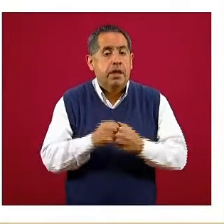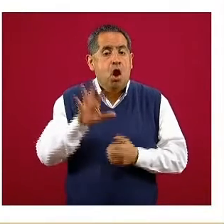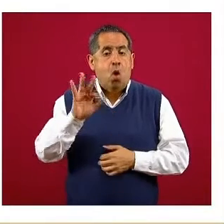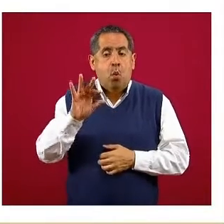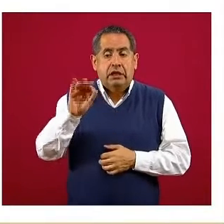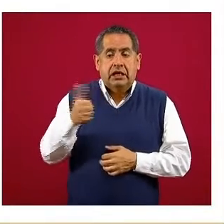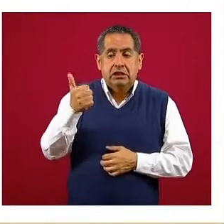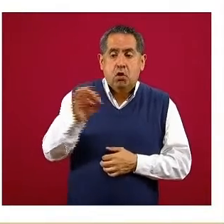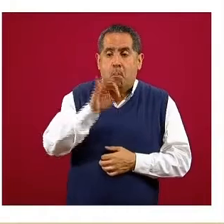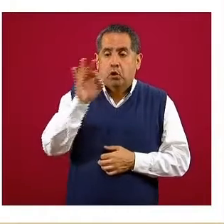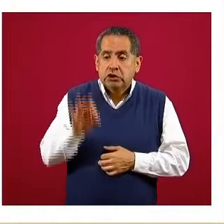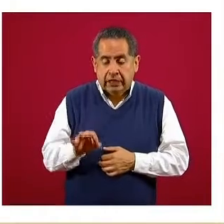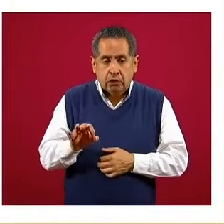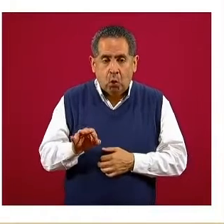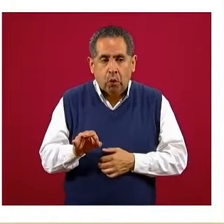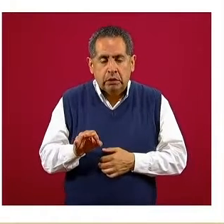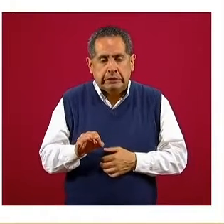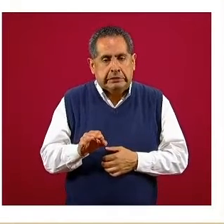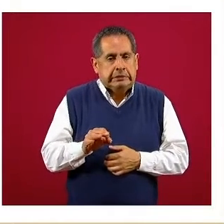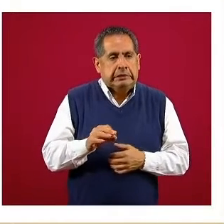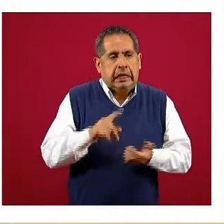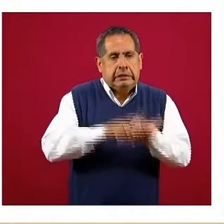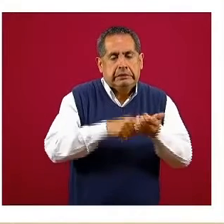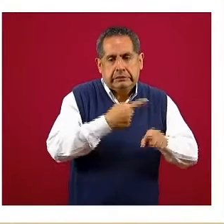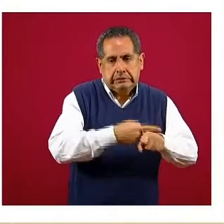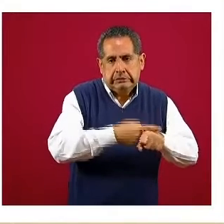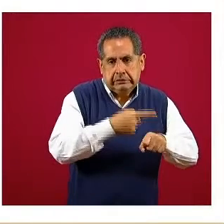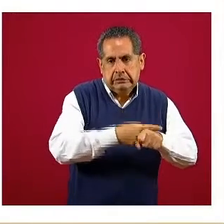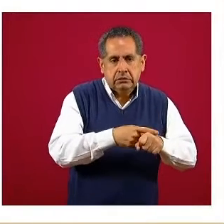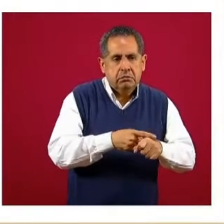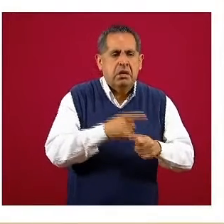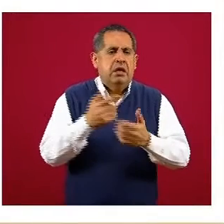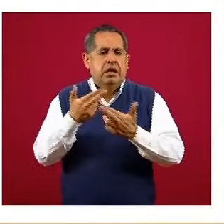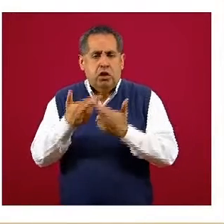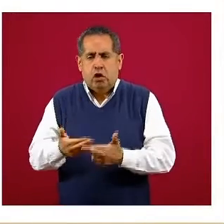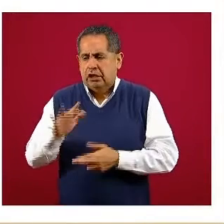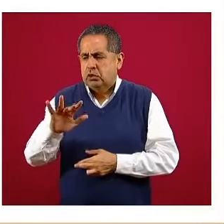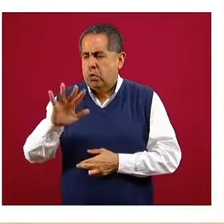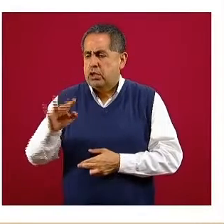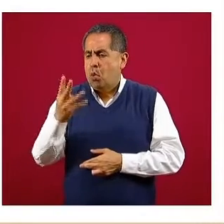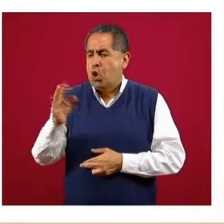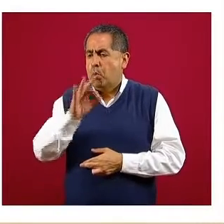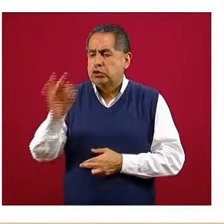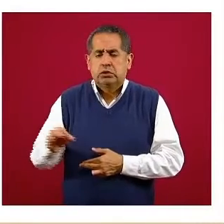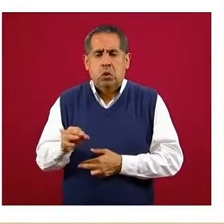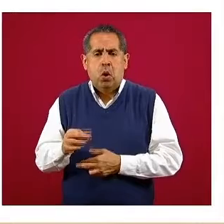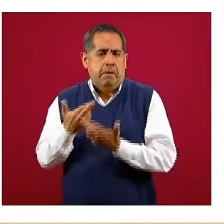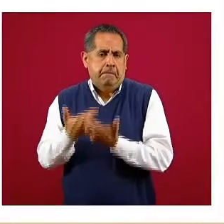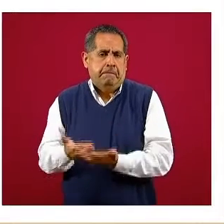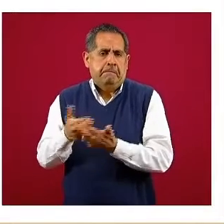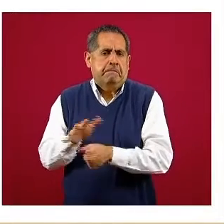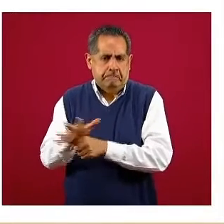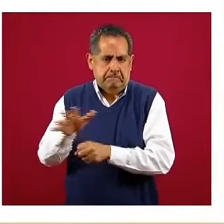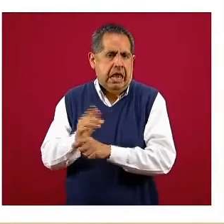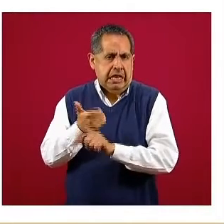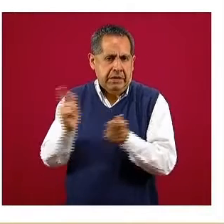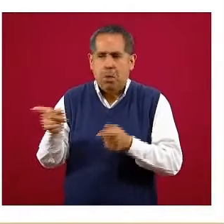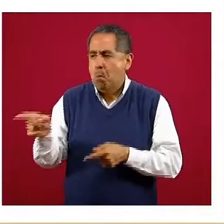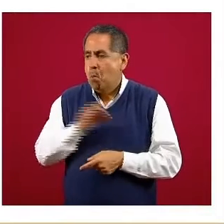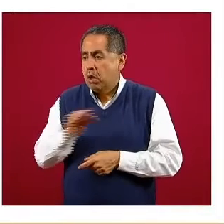entidades federativas, y aquí compartimos una de las decisiones, lo dije ayer en la conferencia, pero reiteramos, que fue utilizar el